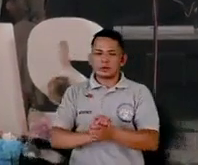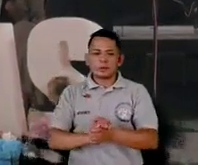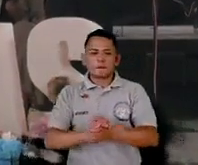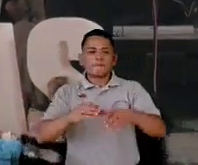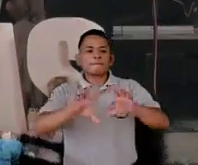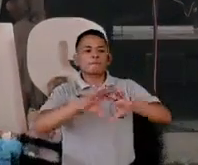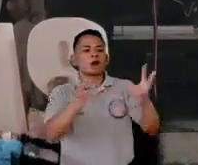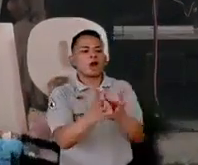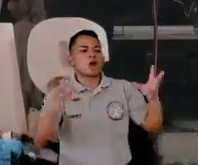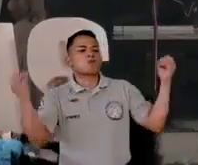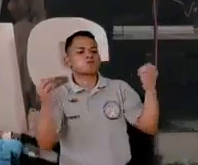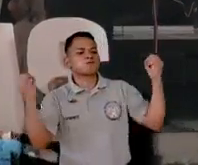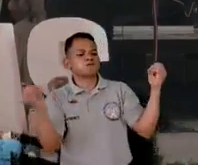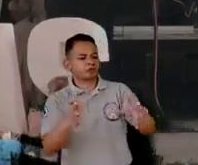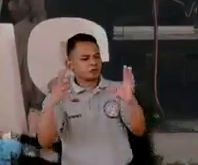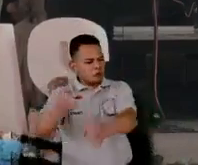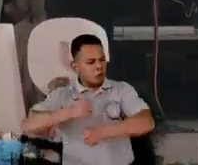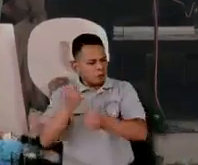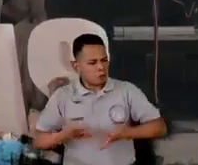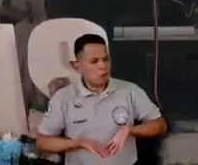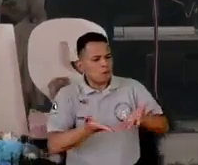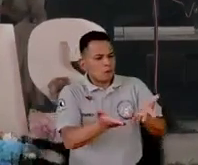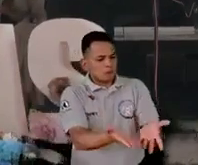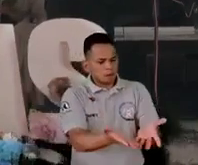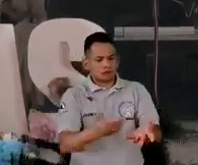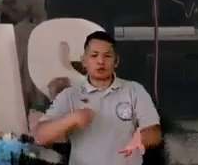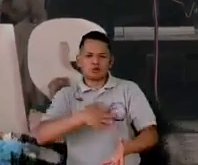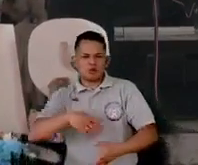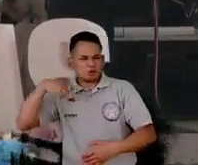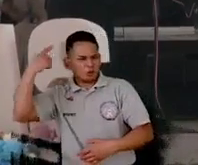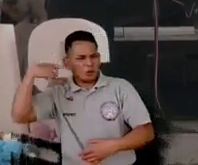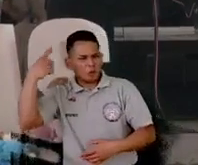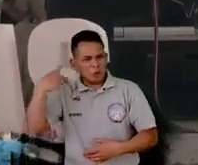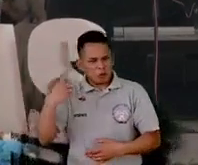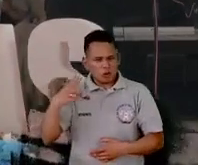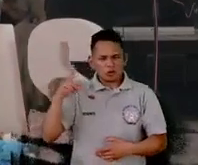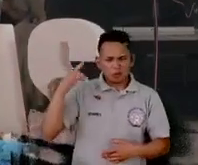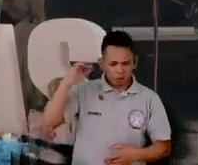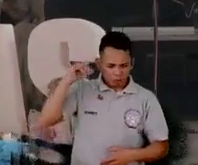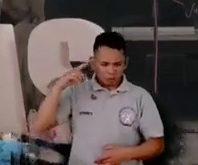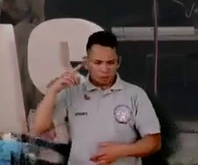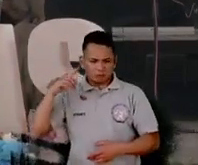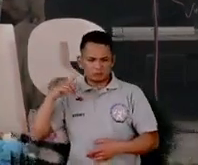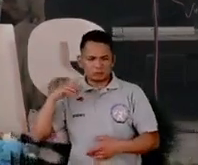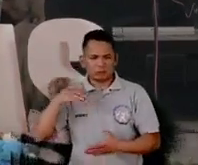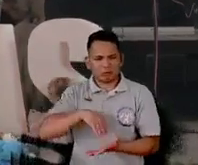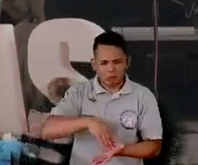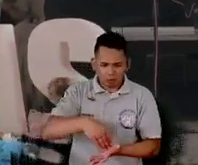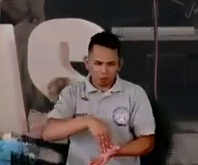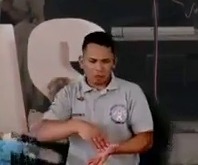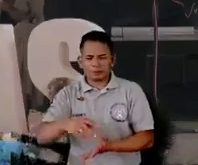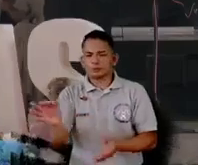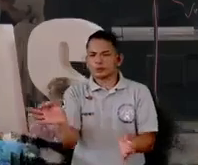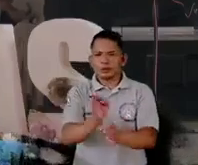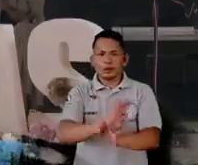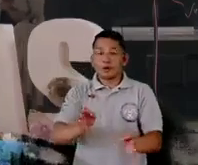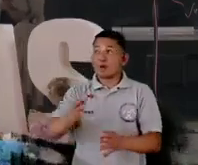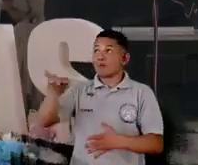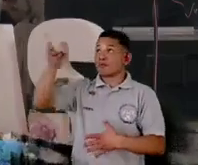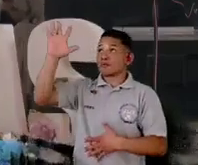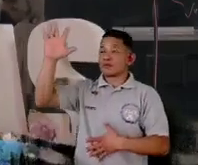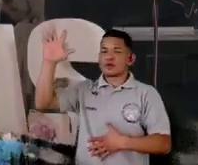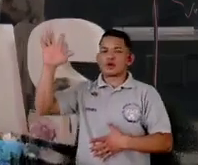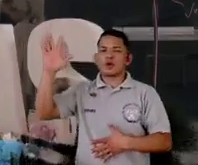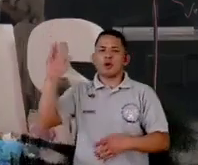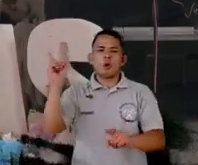porque poder les he dado. Entonces no estamos locos, mucho menos embriagados. Lo que pasó fue que Dios cumplió lo